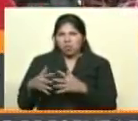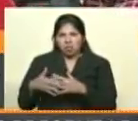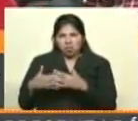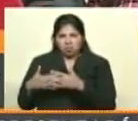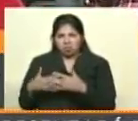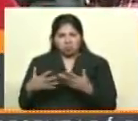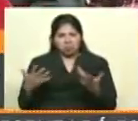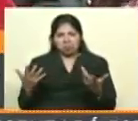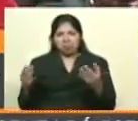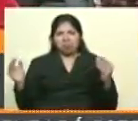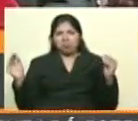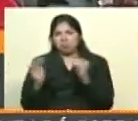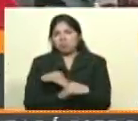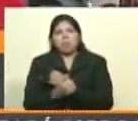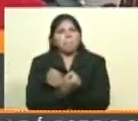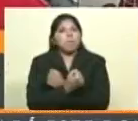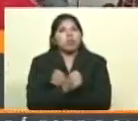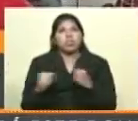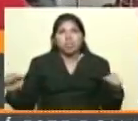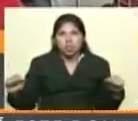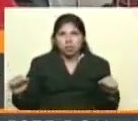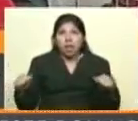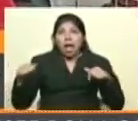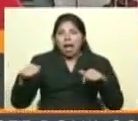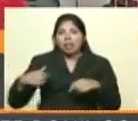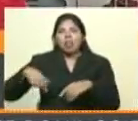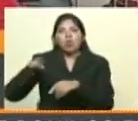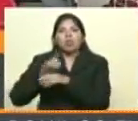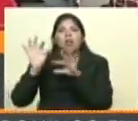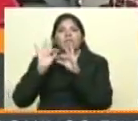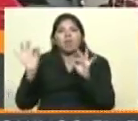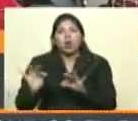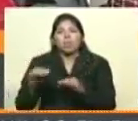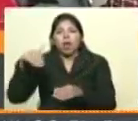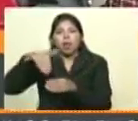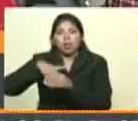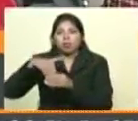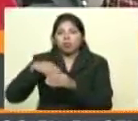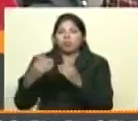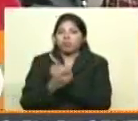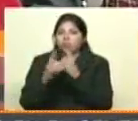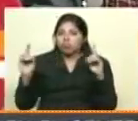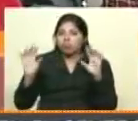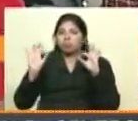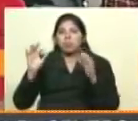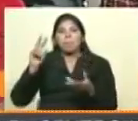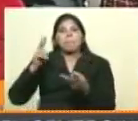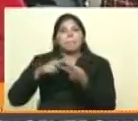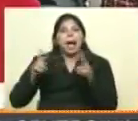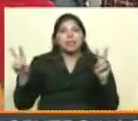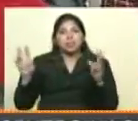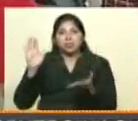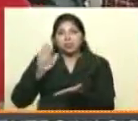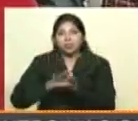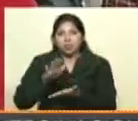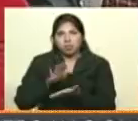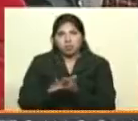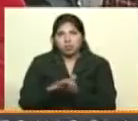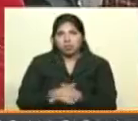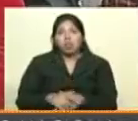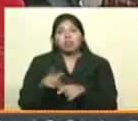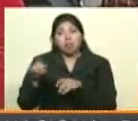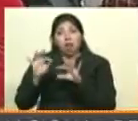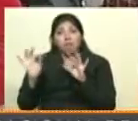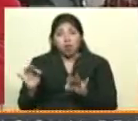Imposible, inviable. El único camino de Venezuela es el electoral, es el democrático, es el pacífico. Y ese es el camino del 20 de